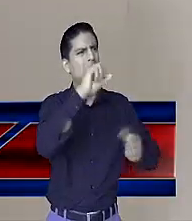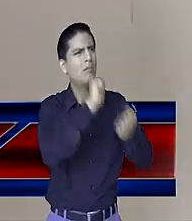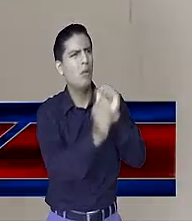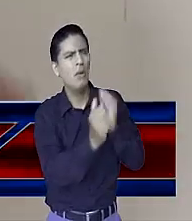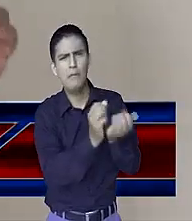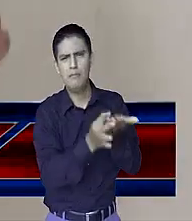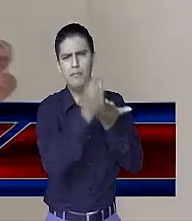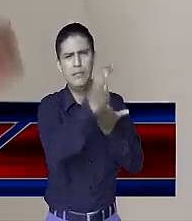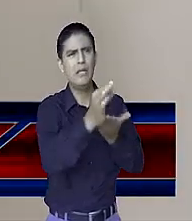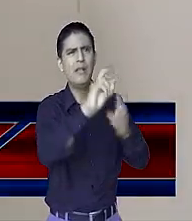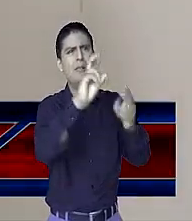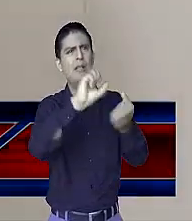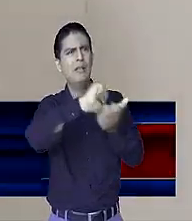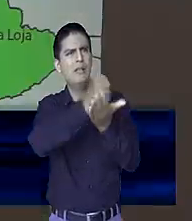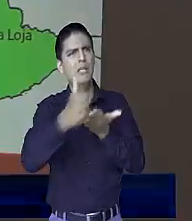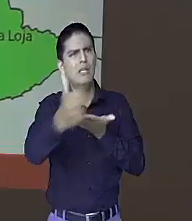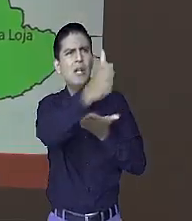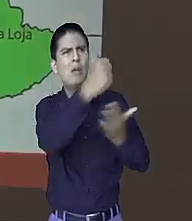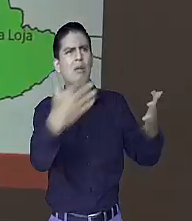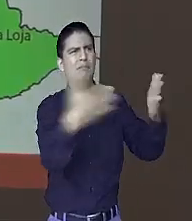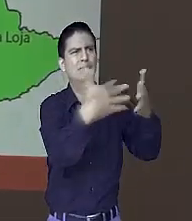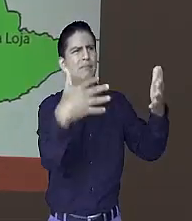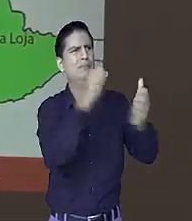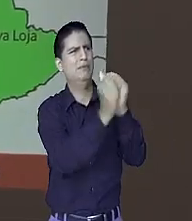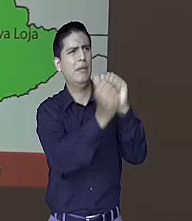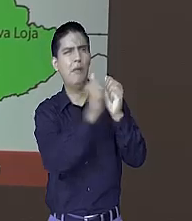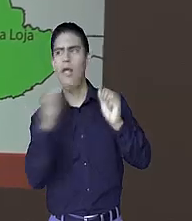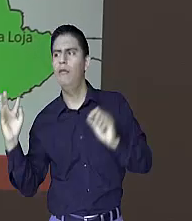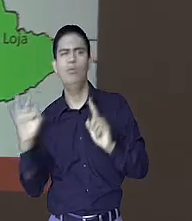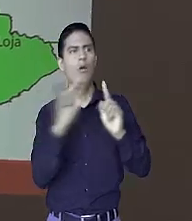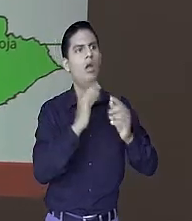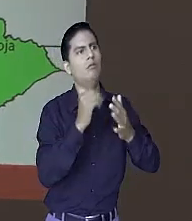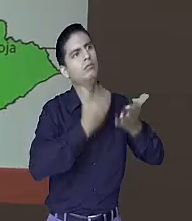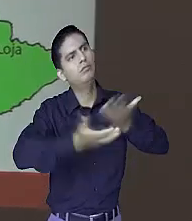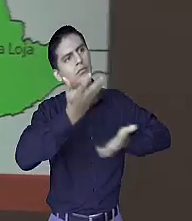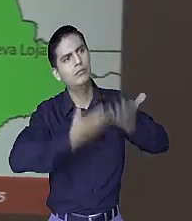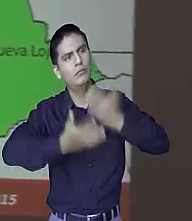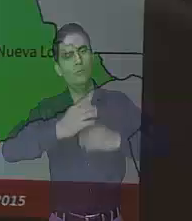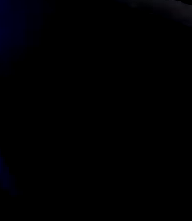dentro del conflicto de discontinuidad limítrofe con la parroquia 10 de agosto.